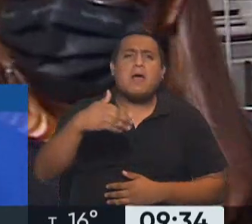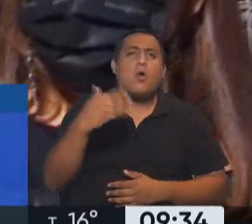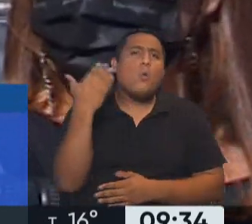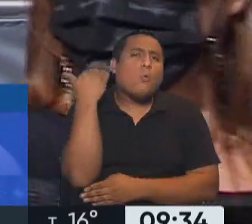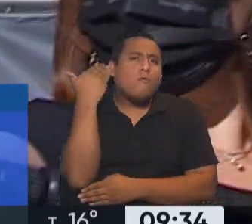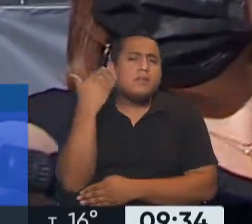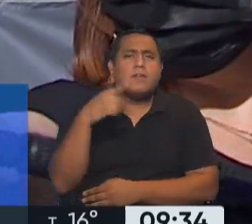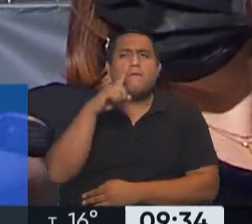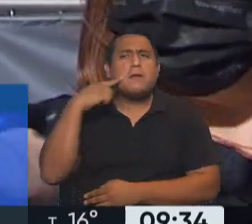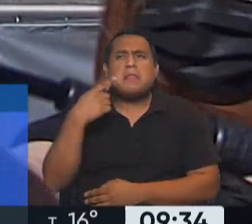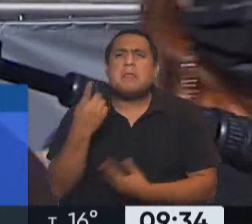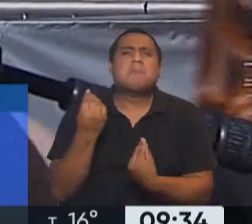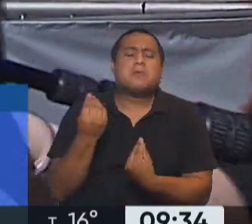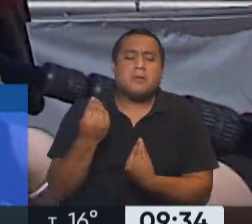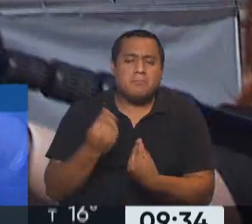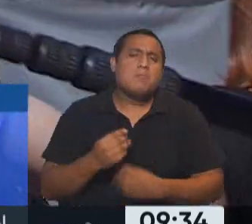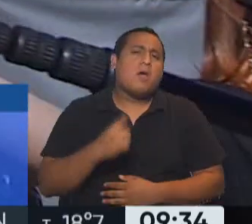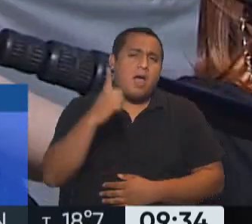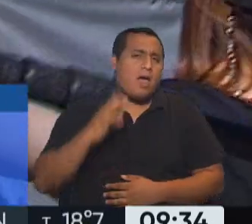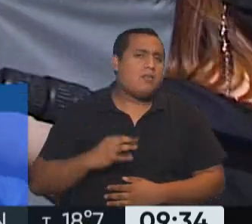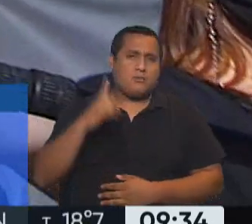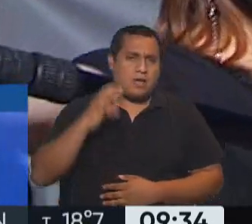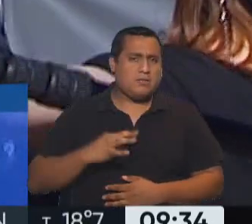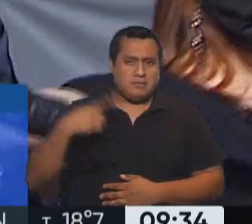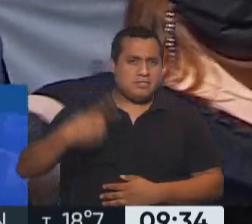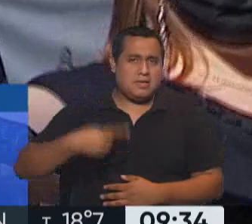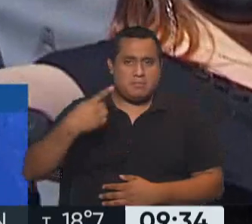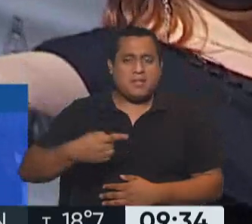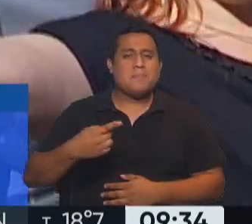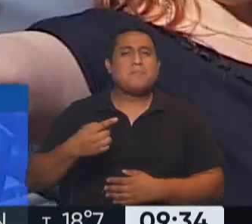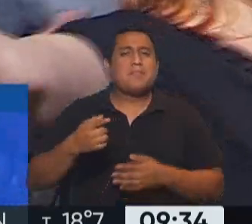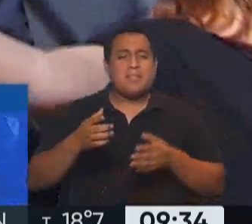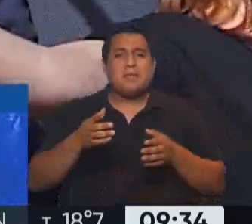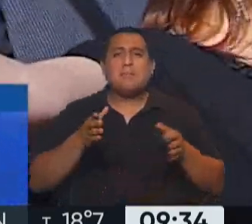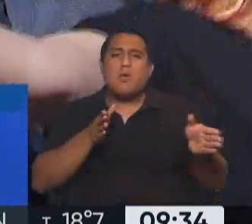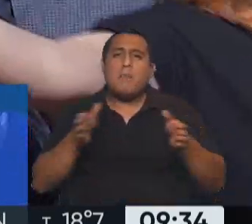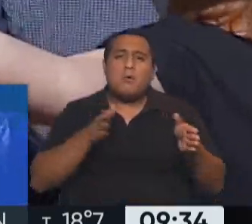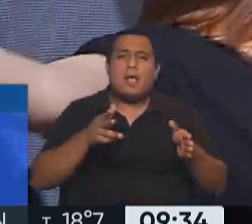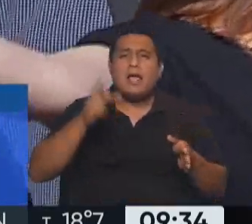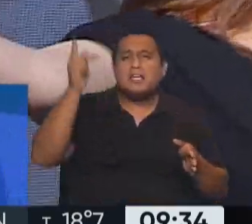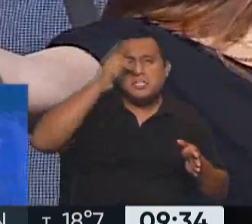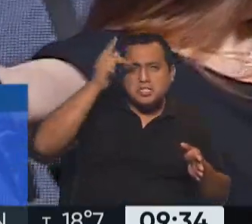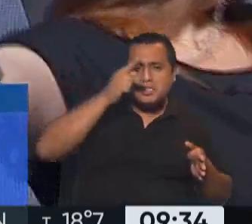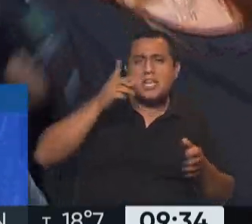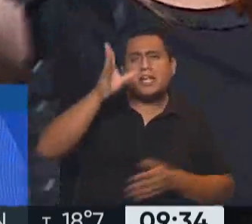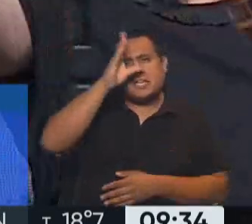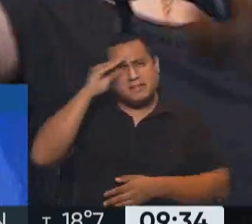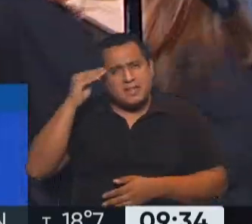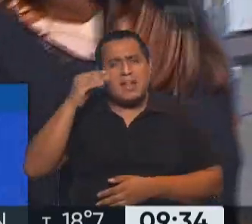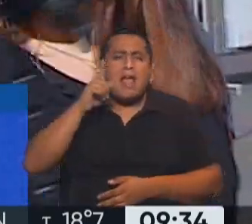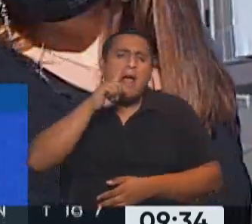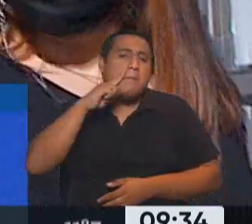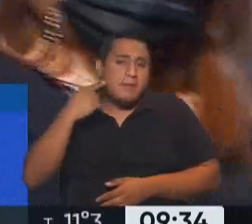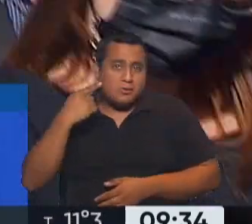Bueno, como todos los años, y sobre todo en las épocas de Néstor Kirchner, Cristina, Alberto, en donde